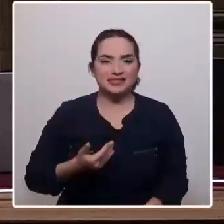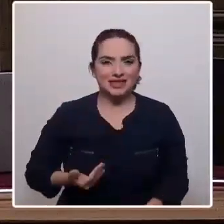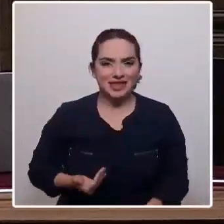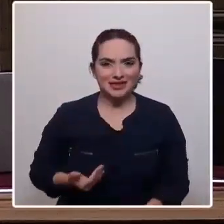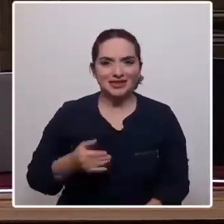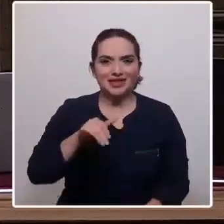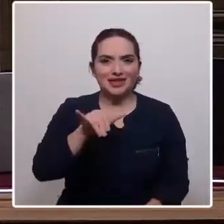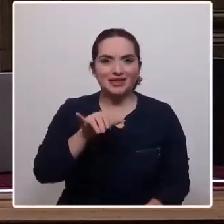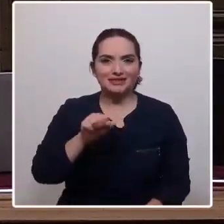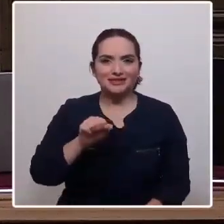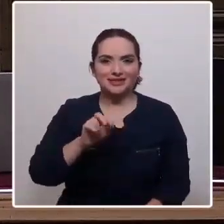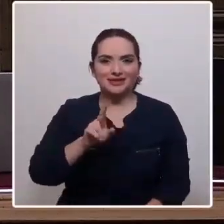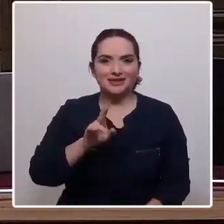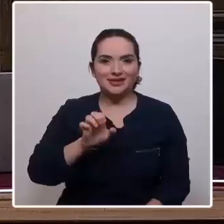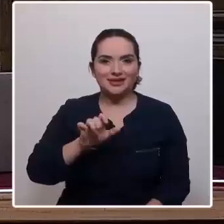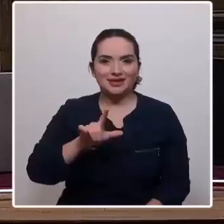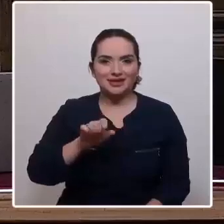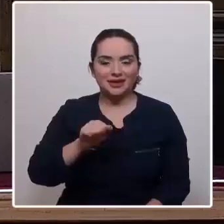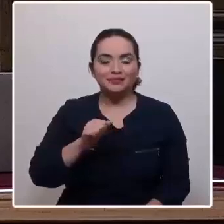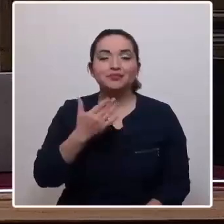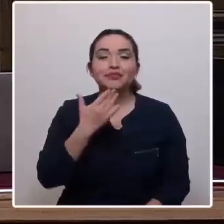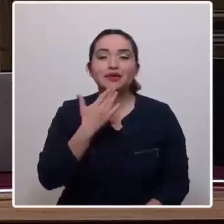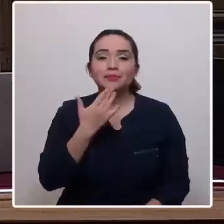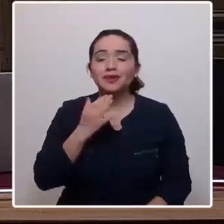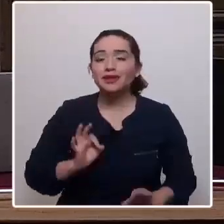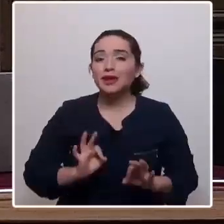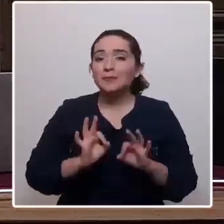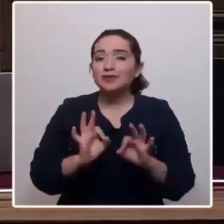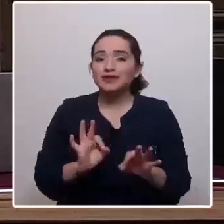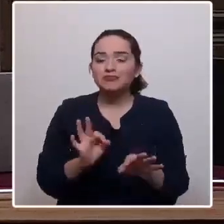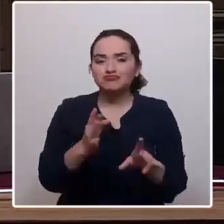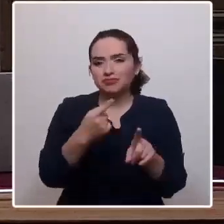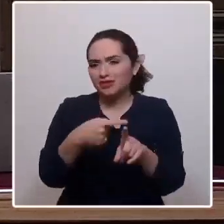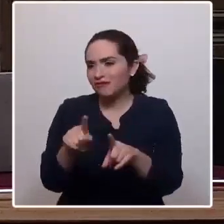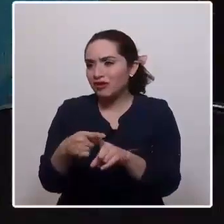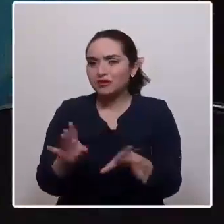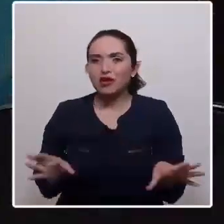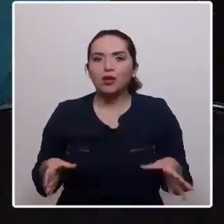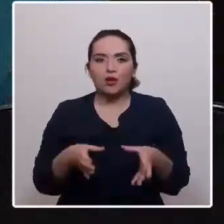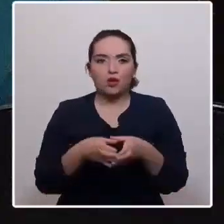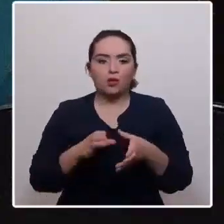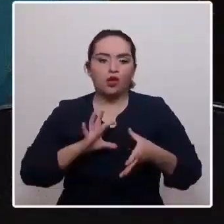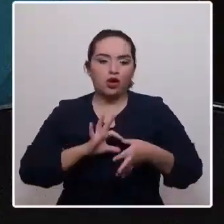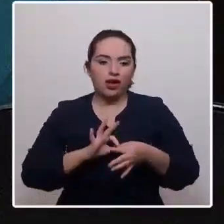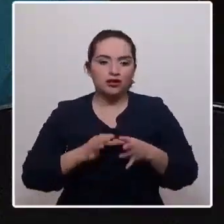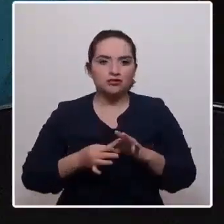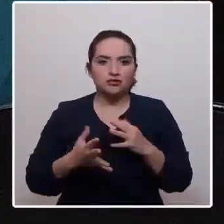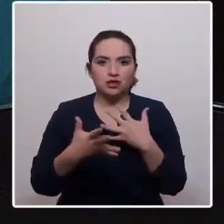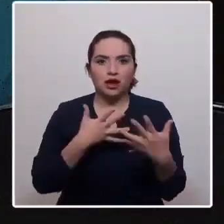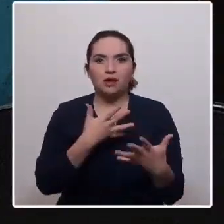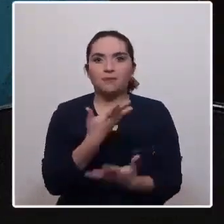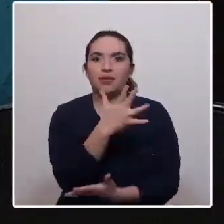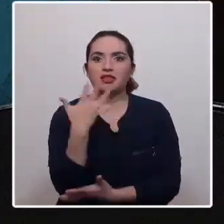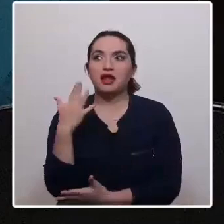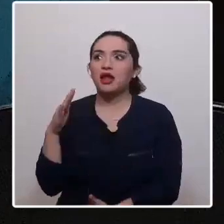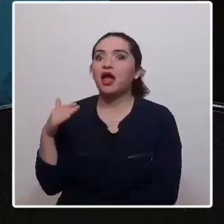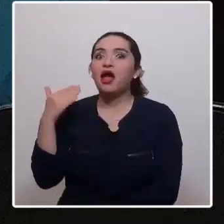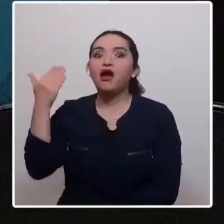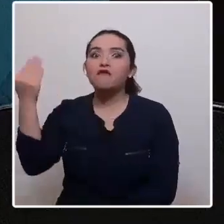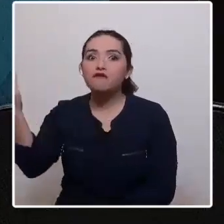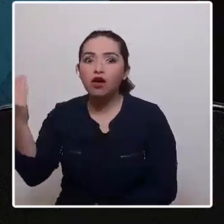Gómez y en especial también a todas las organizaciones ambientales que nos acompañan hoy a las afueras de la